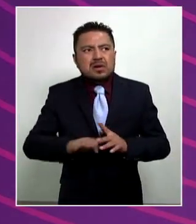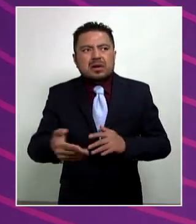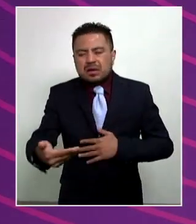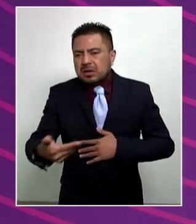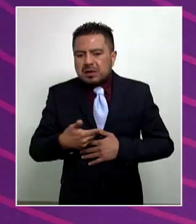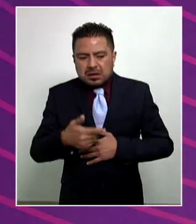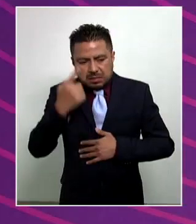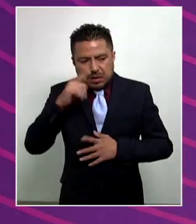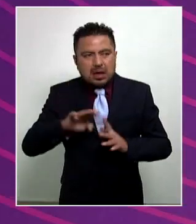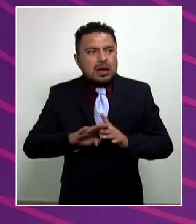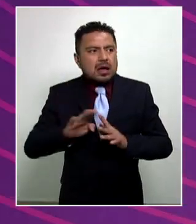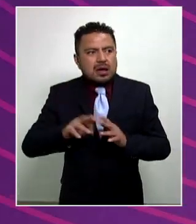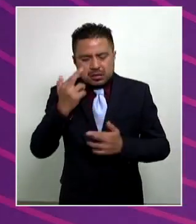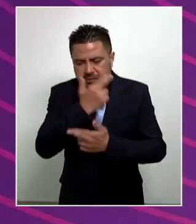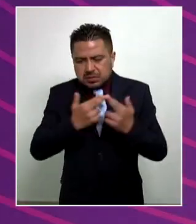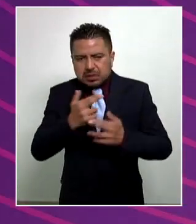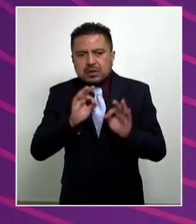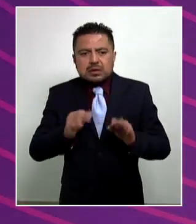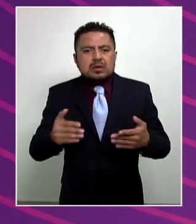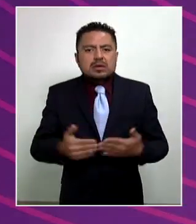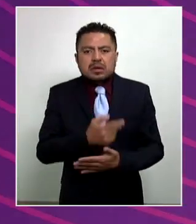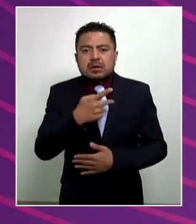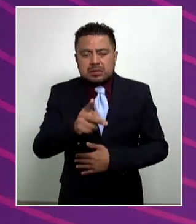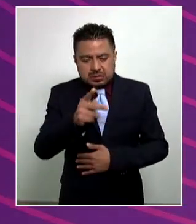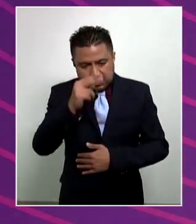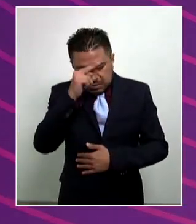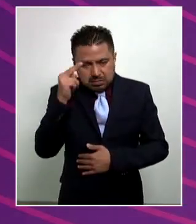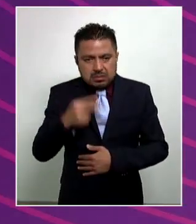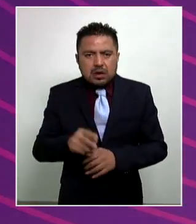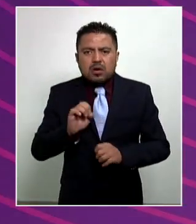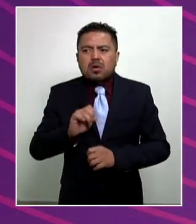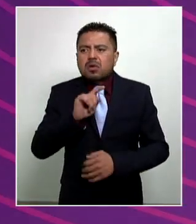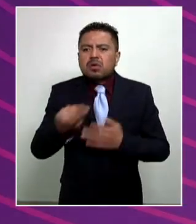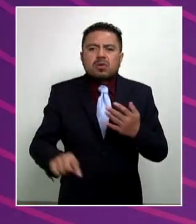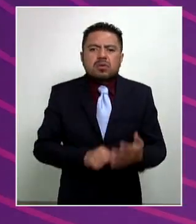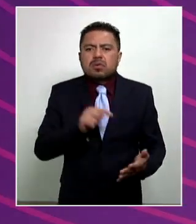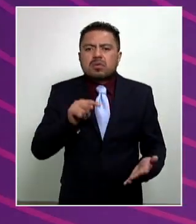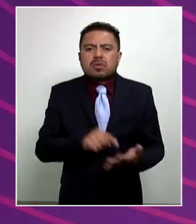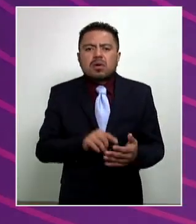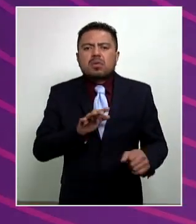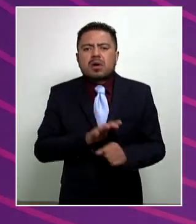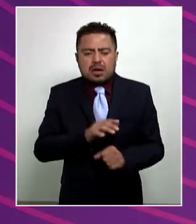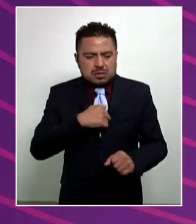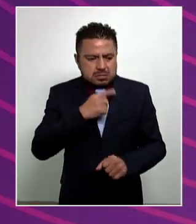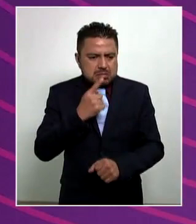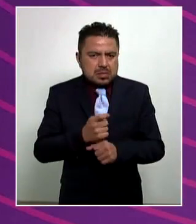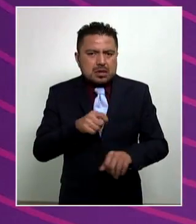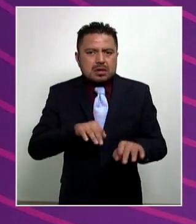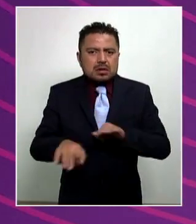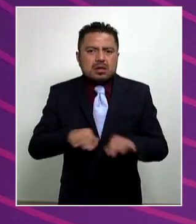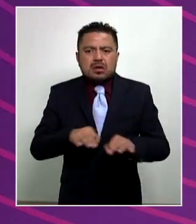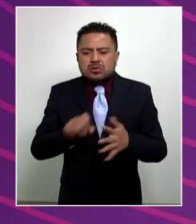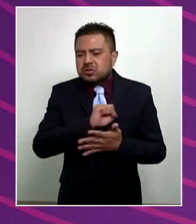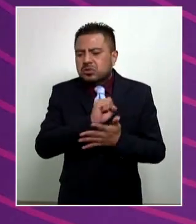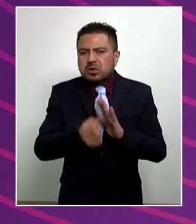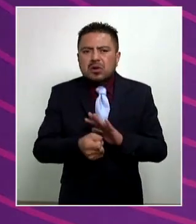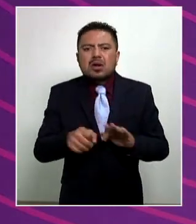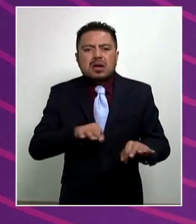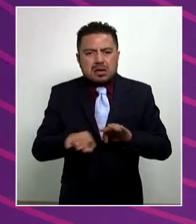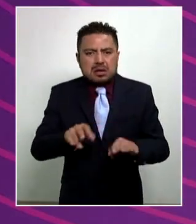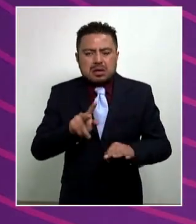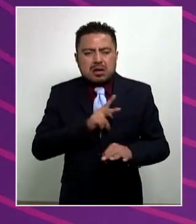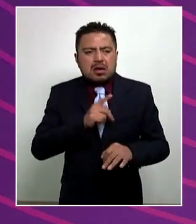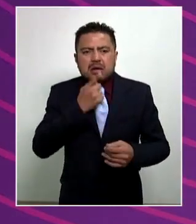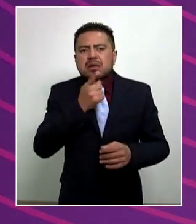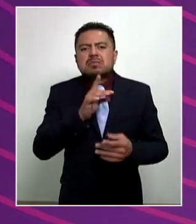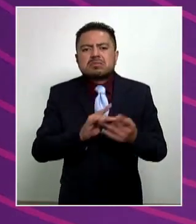documentación para revisar si eres nacional o no eres nacional. En espacios, por ejemplo, con mi primer empleo, la solicitud de un primer empleo, en donde